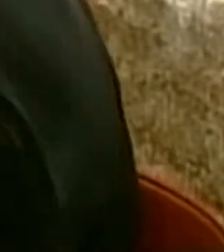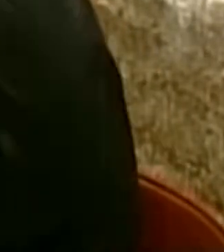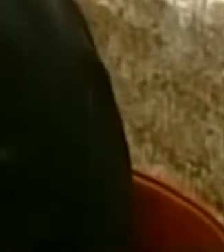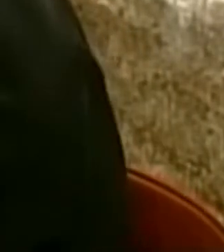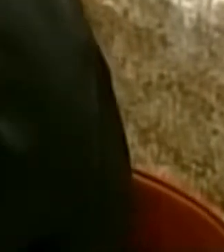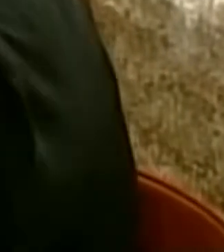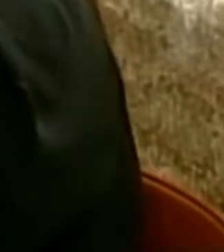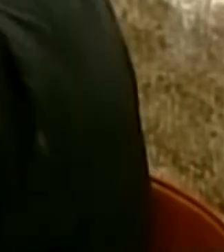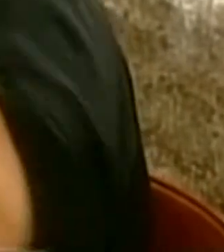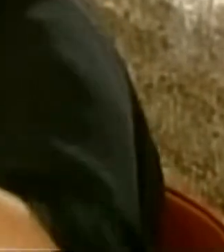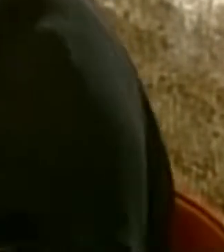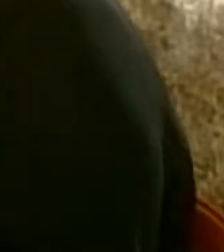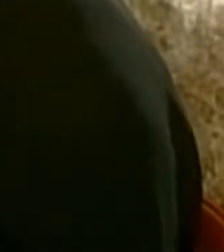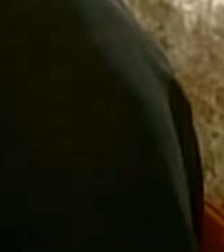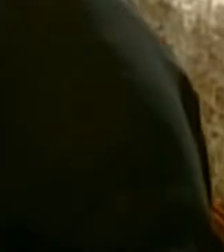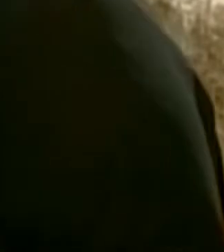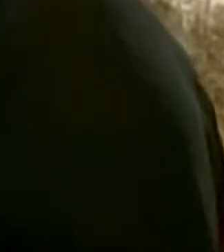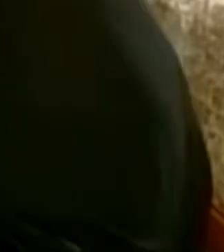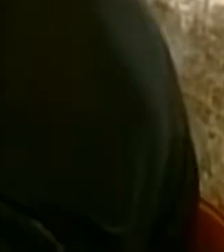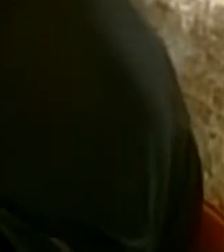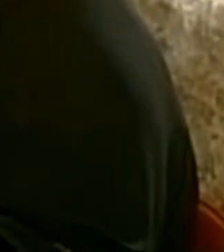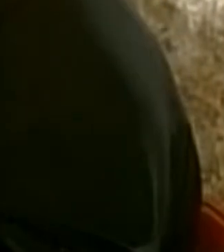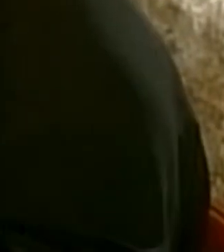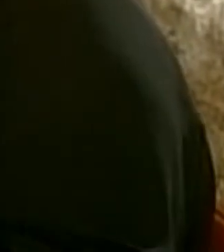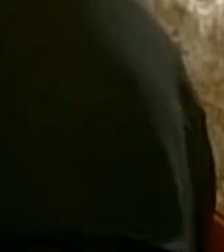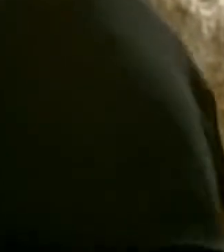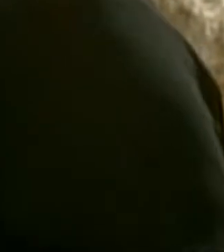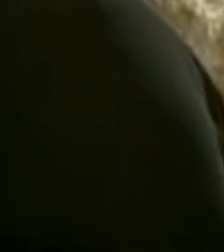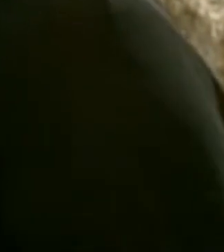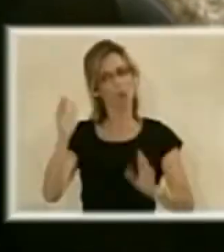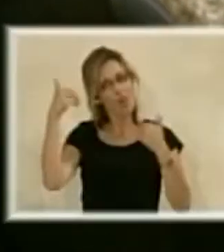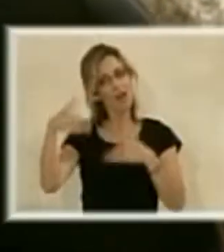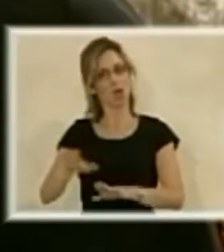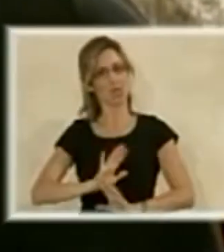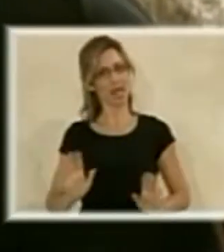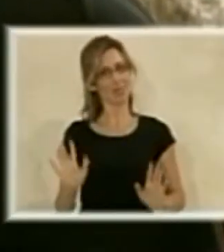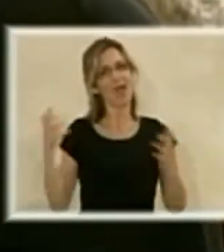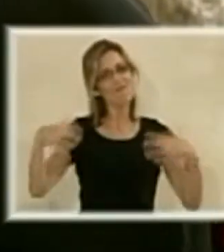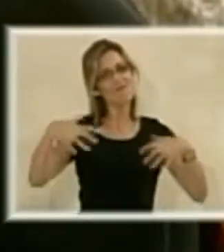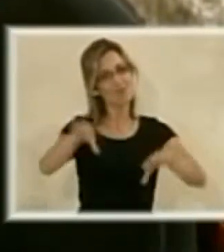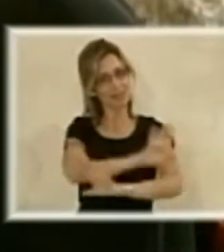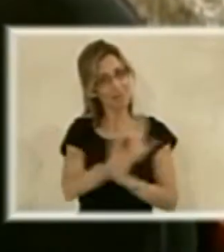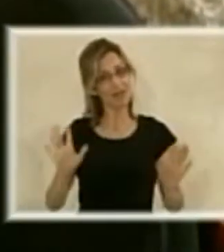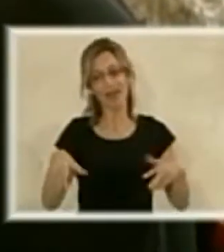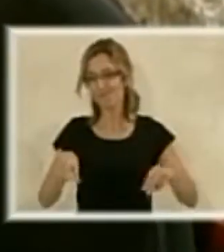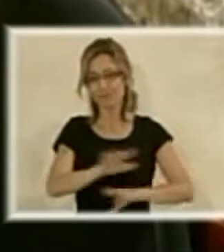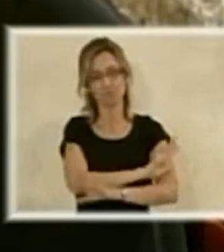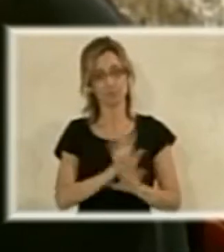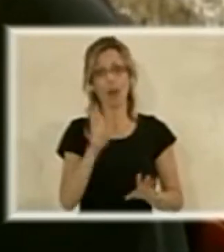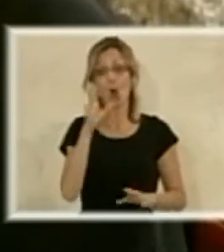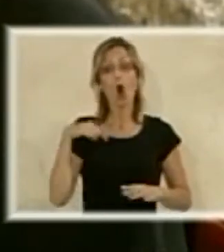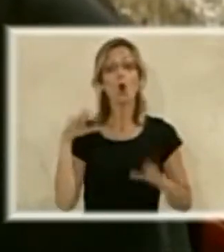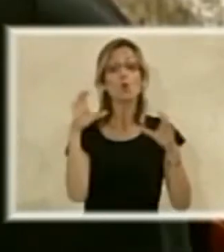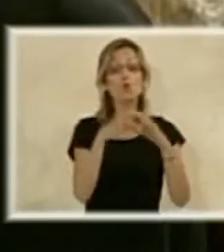que después no se llevan a cabo y tienen que revisarlo. Mire ustedes, vamos a dejarnos ya de fantasmadas, ya está bien. Somos un grupo en